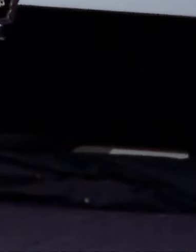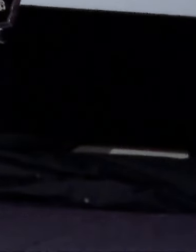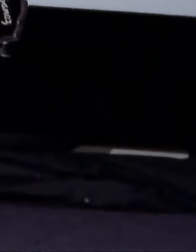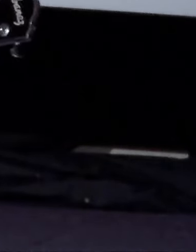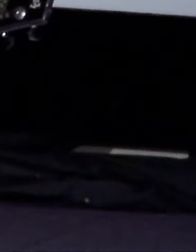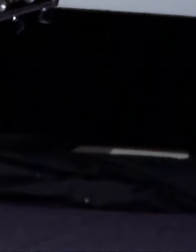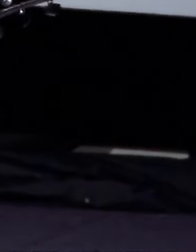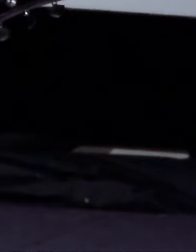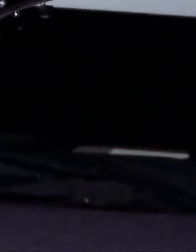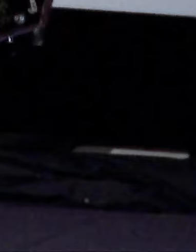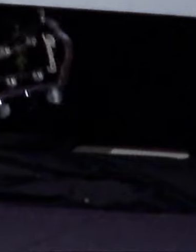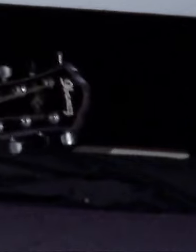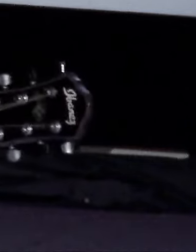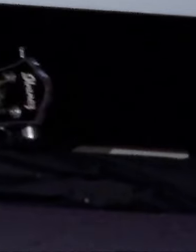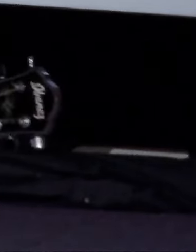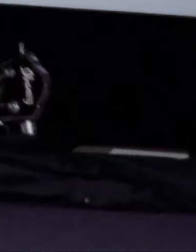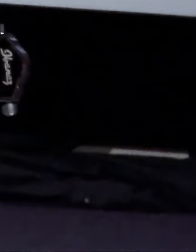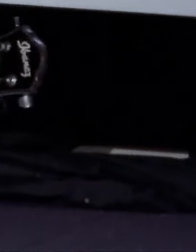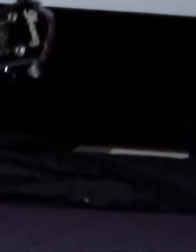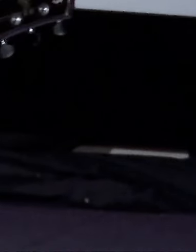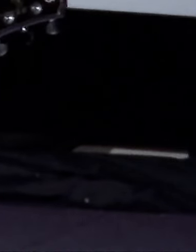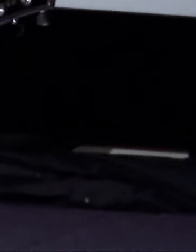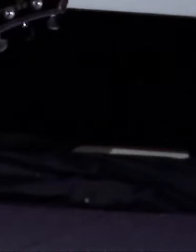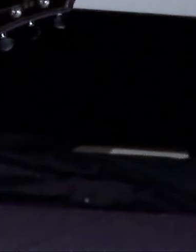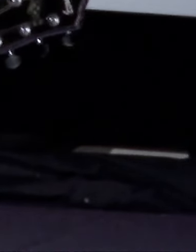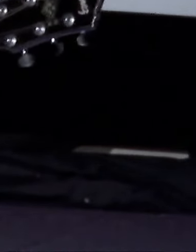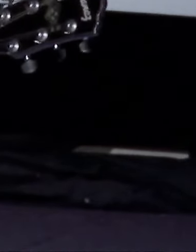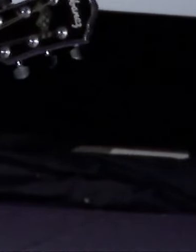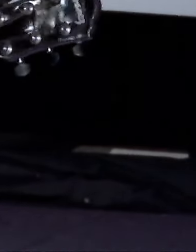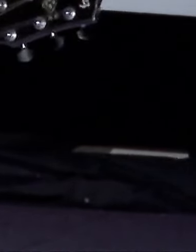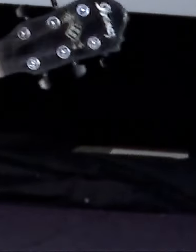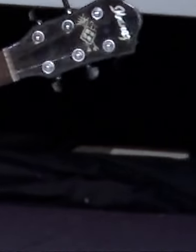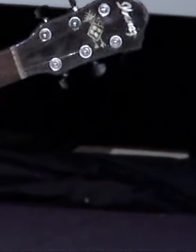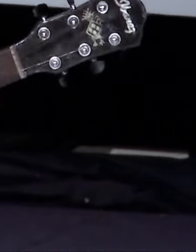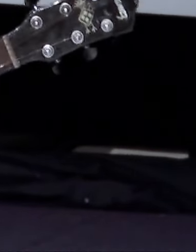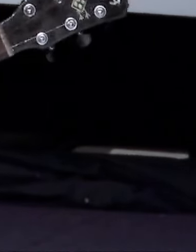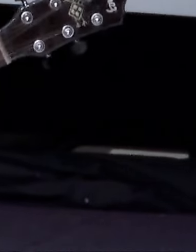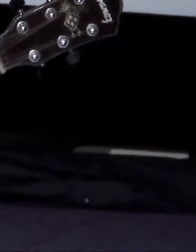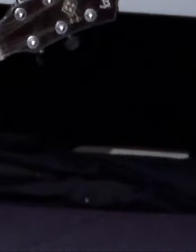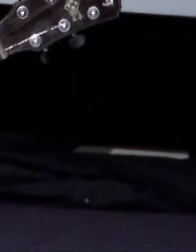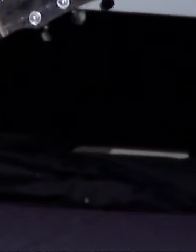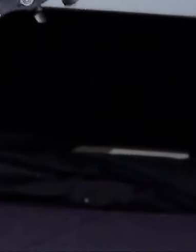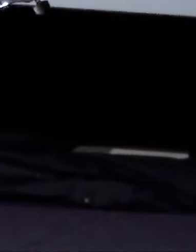kopeji nina chi el jun huyu ribati kitiko keriuchu